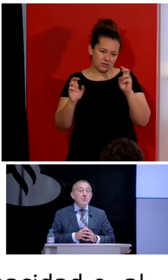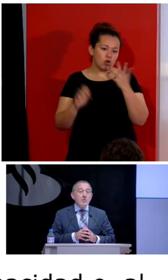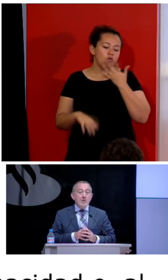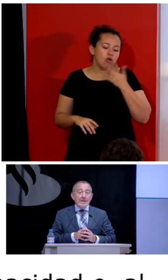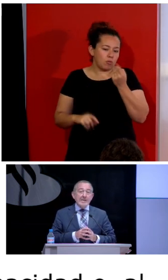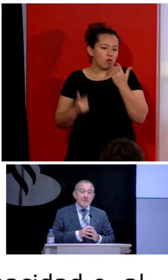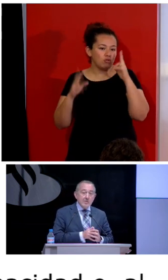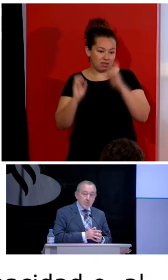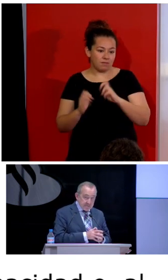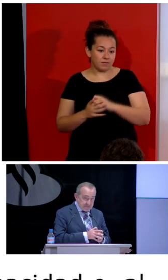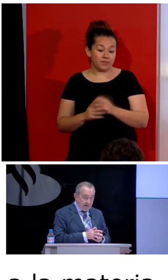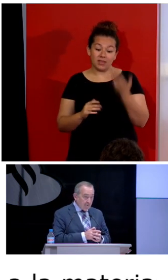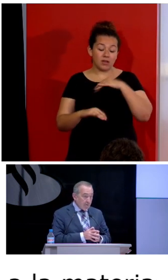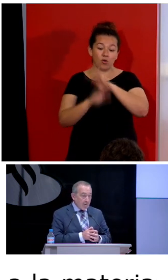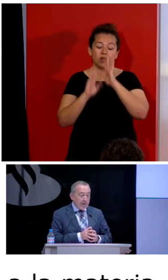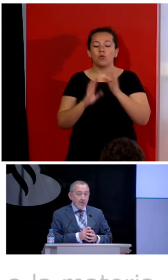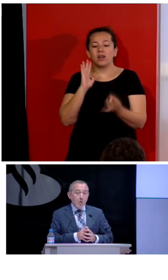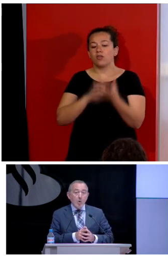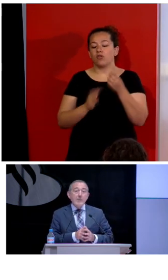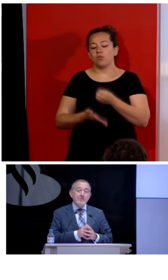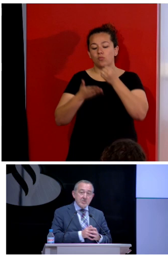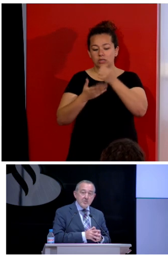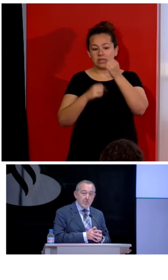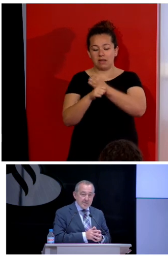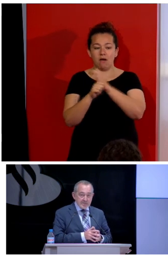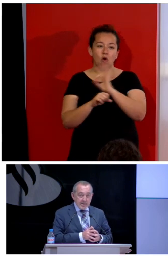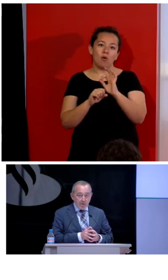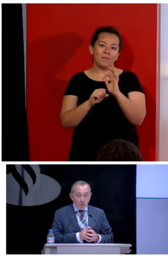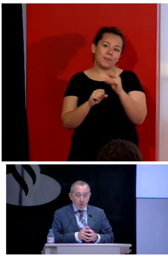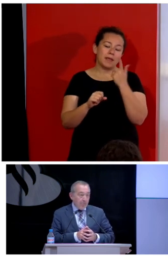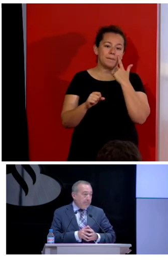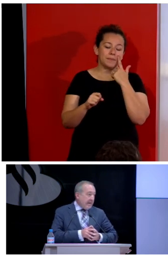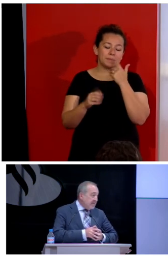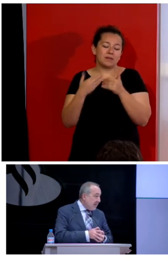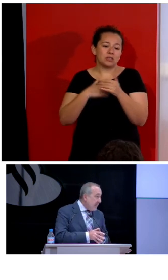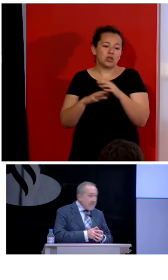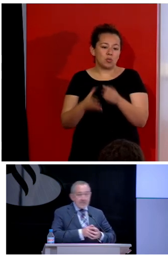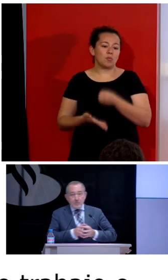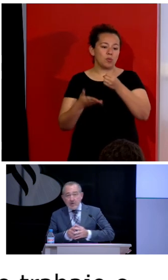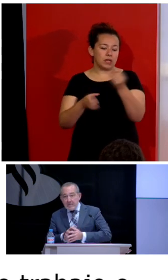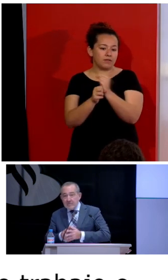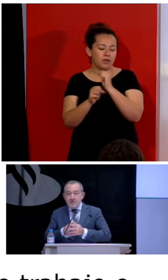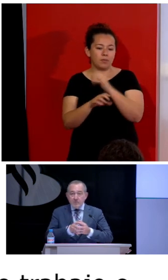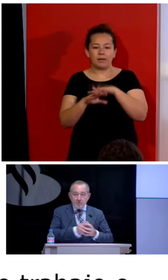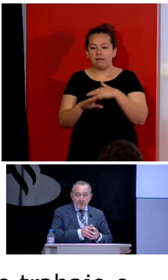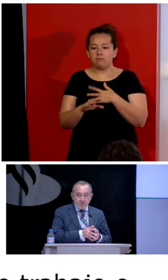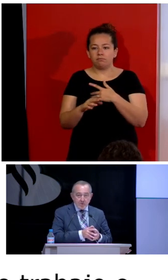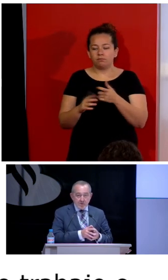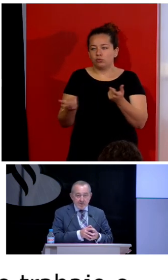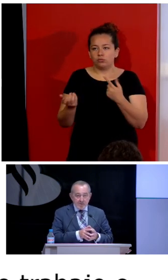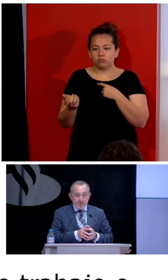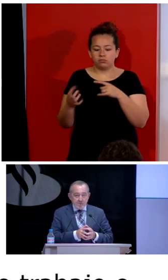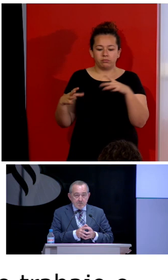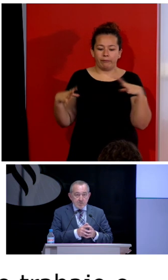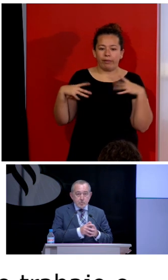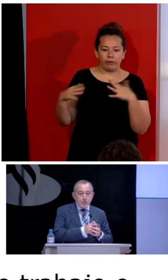último, la creación de bolsas de trabajo o la previsión de bolsas de trabajo para interinidades, temporalidades, en función de la situación que se